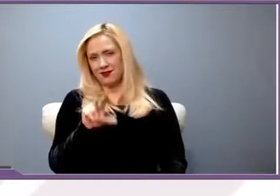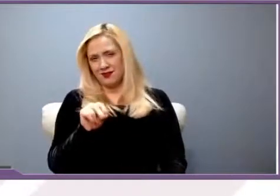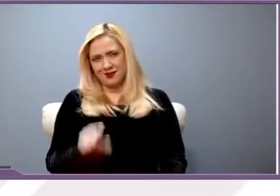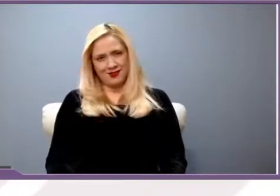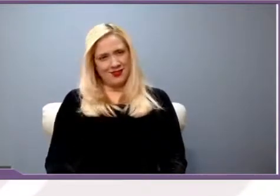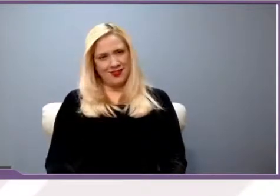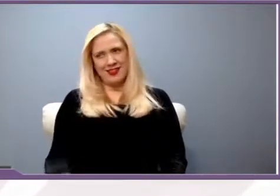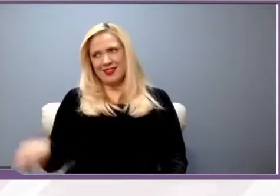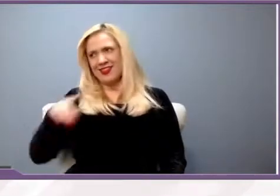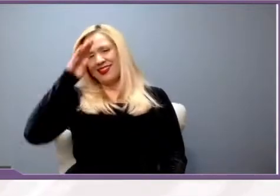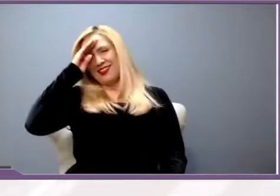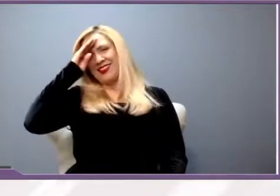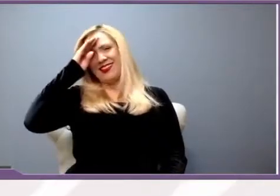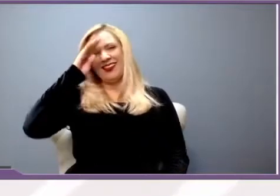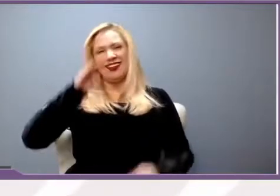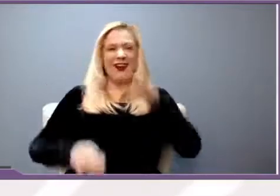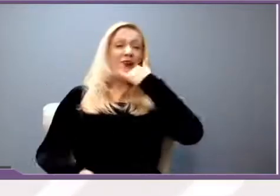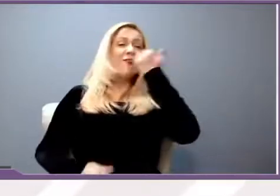estos prejuicios y